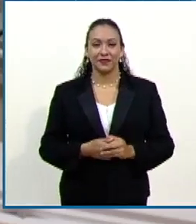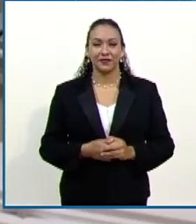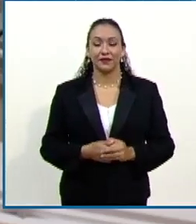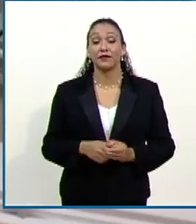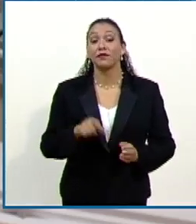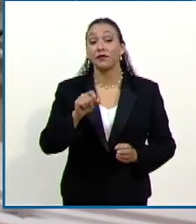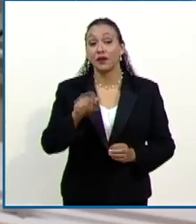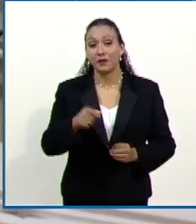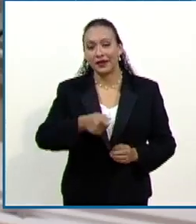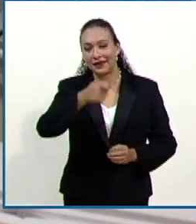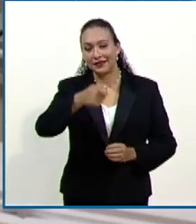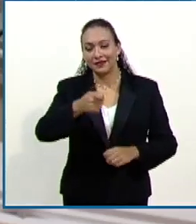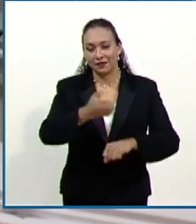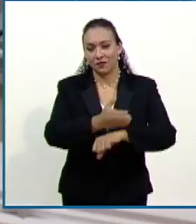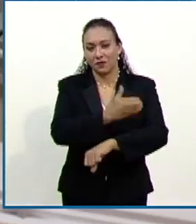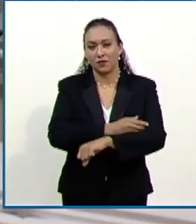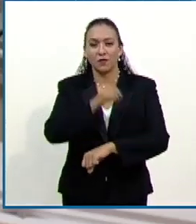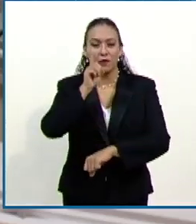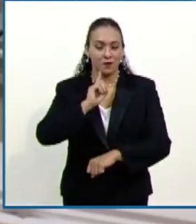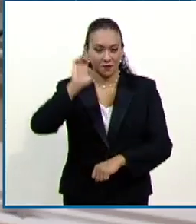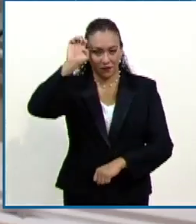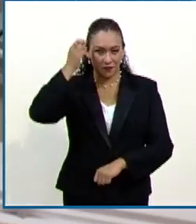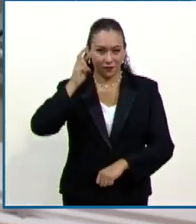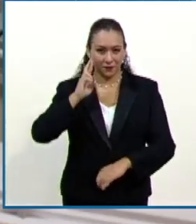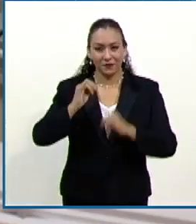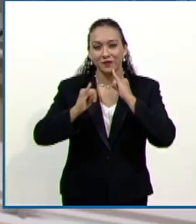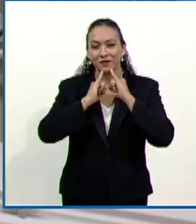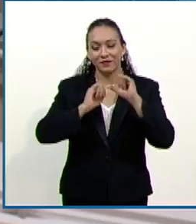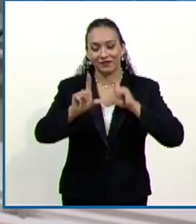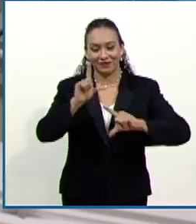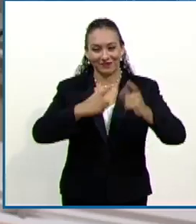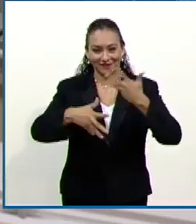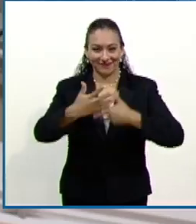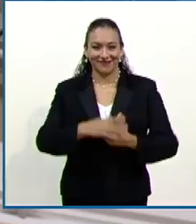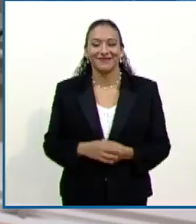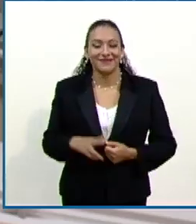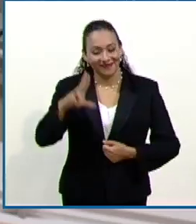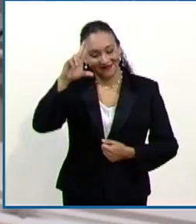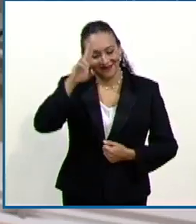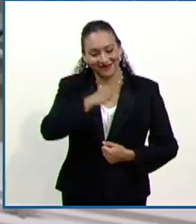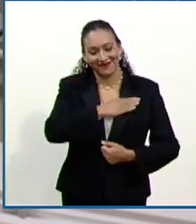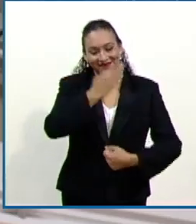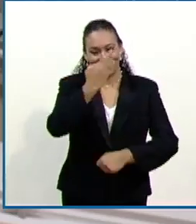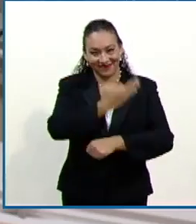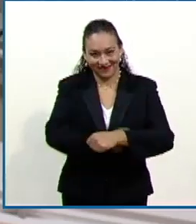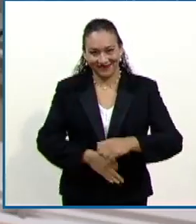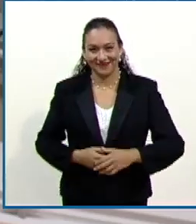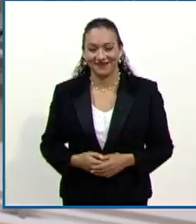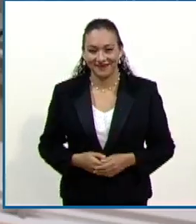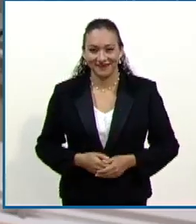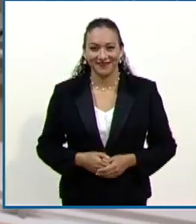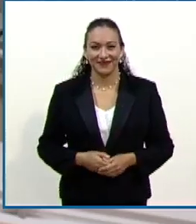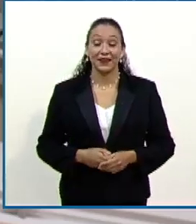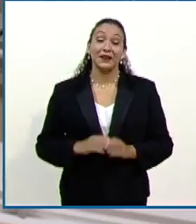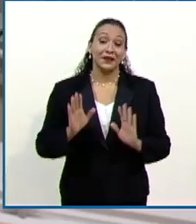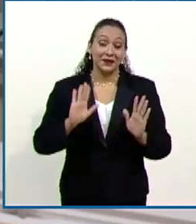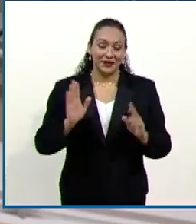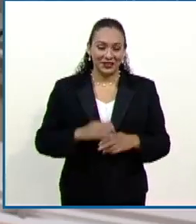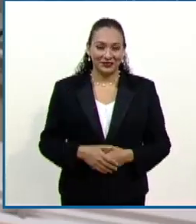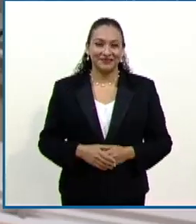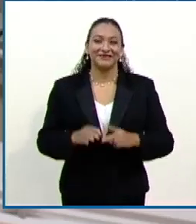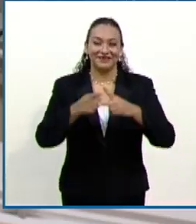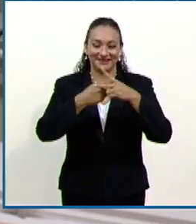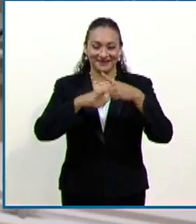Pero antes saludo a mi compañera Eusiris Rostro, quien nos acompaña en la interpretación en lengua de señas mexicana. Hola